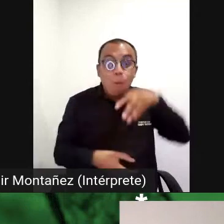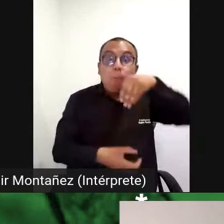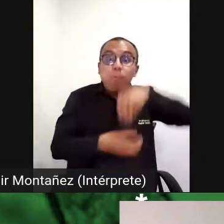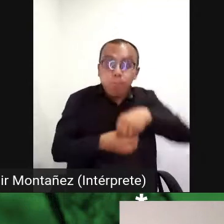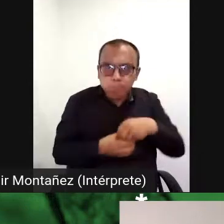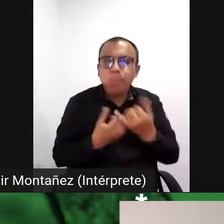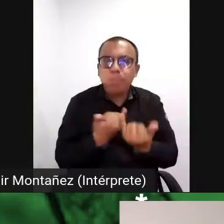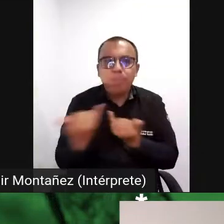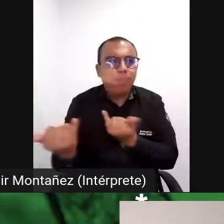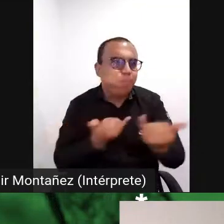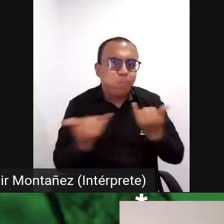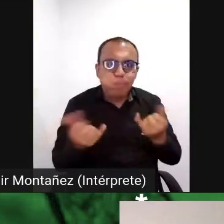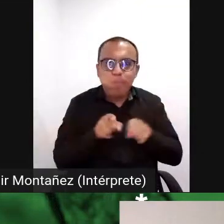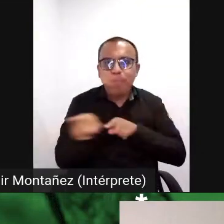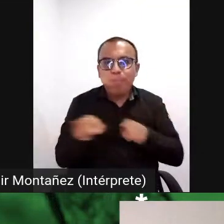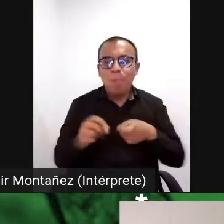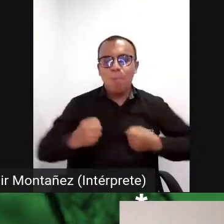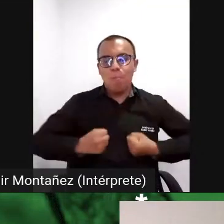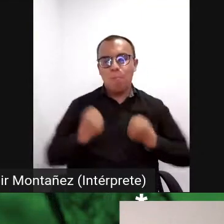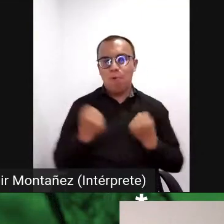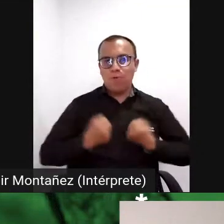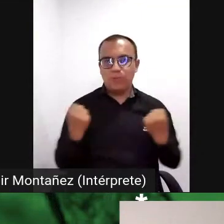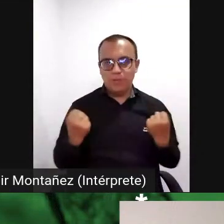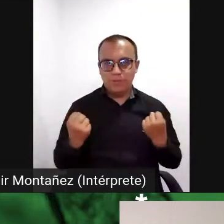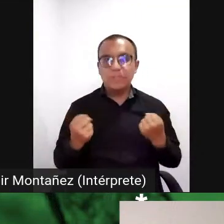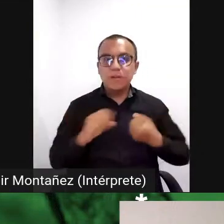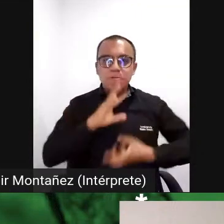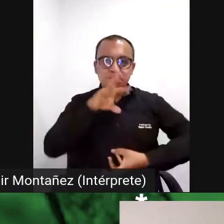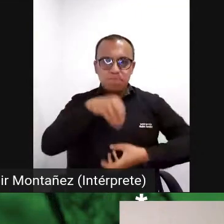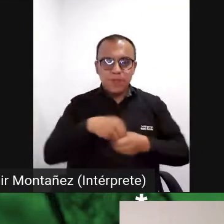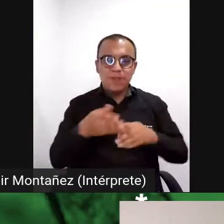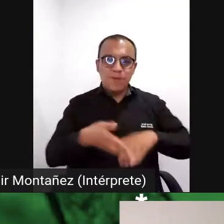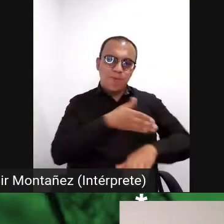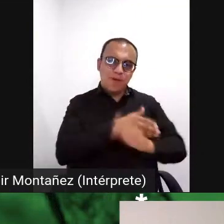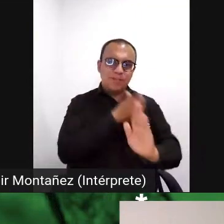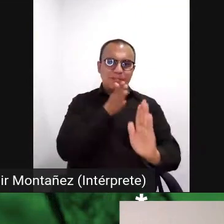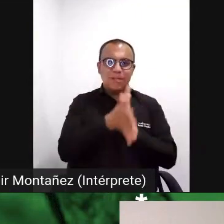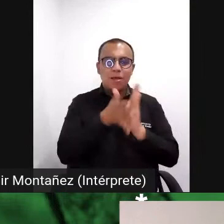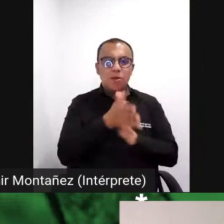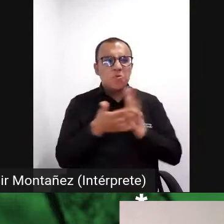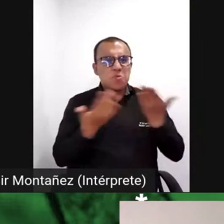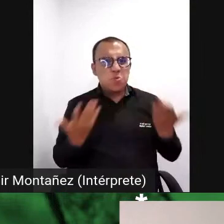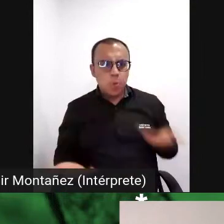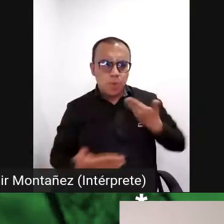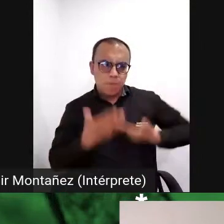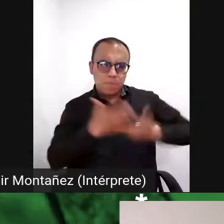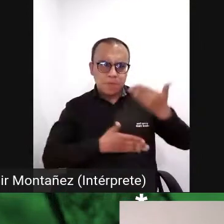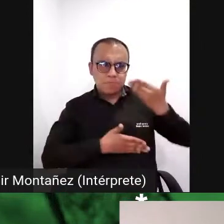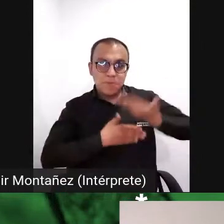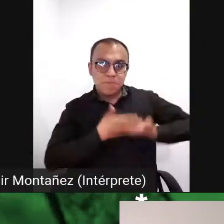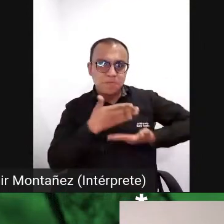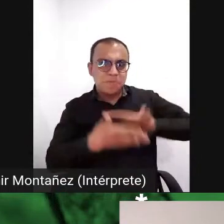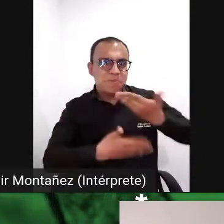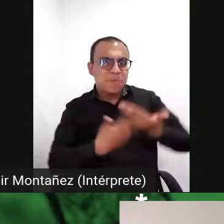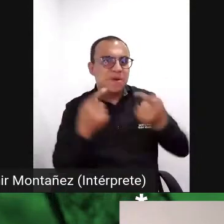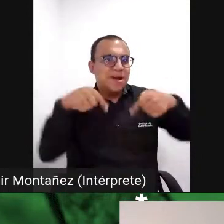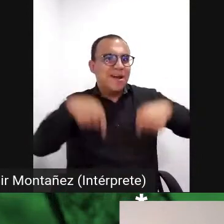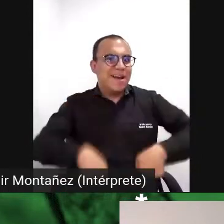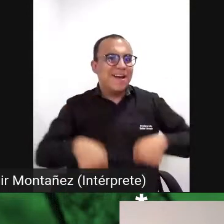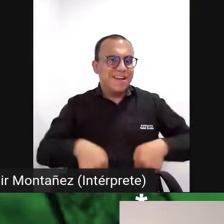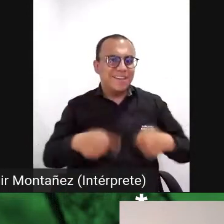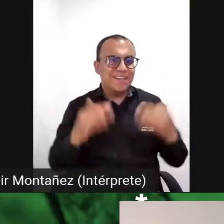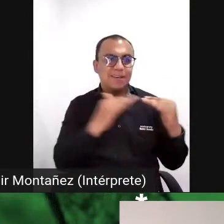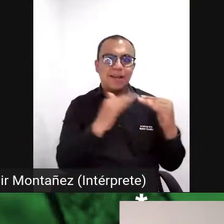hace parte de Bogotá, como lo mencionabas, y va llegando uno a lo que uno se puede encontrar prácticamente aquí en el interior de las